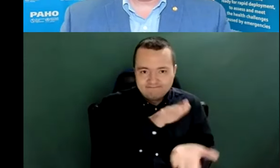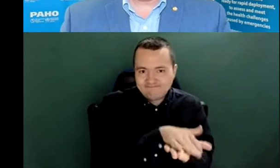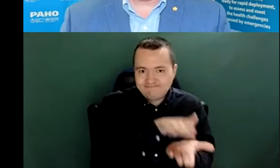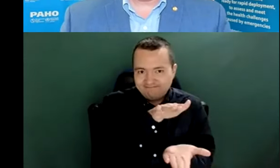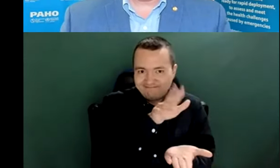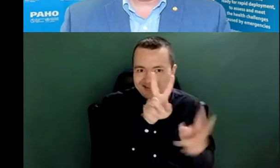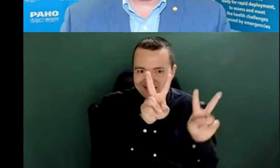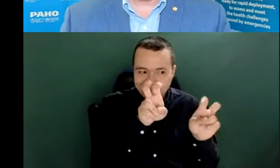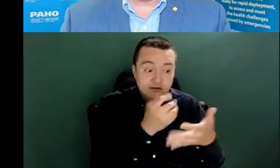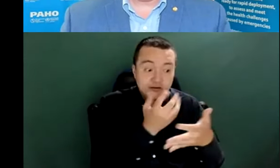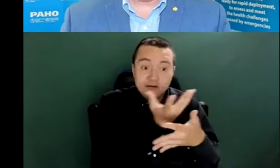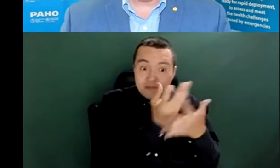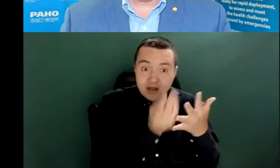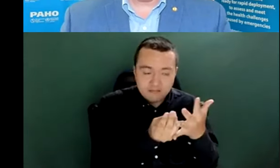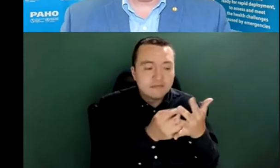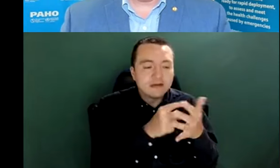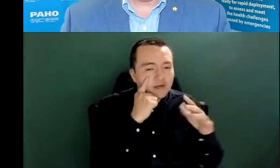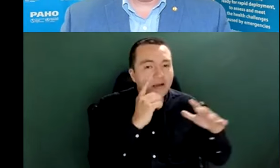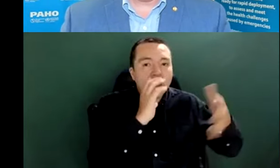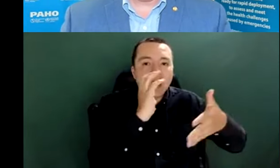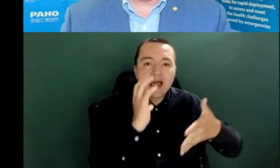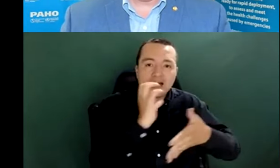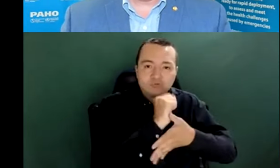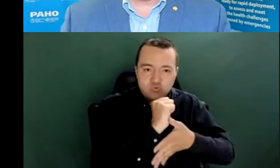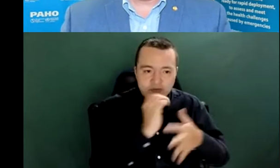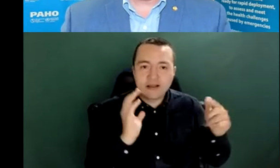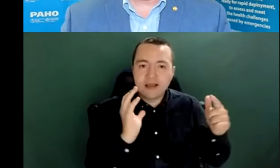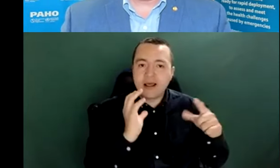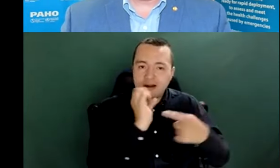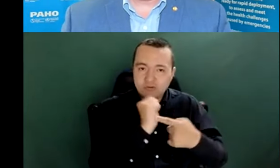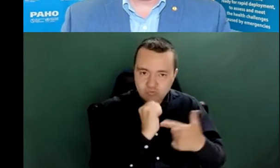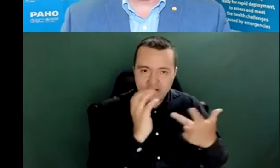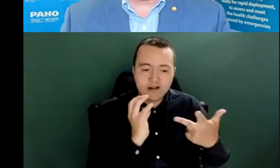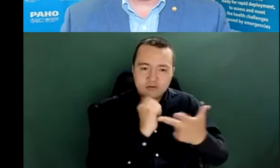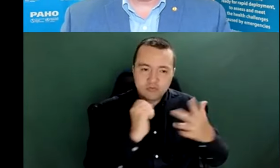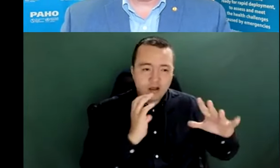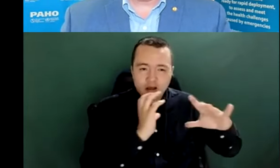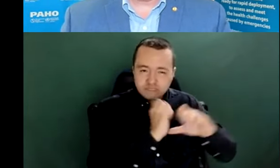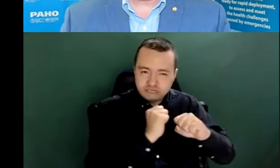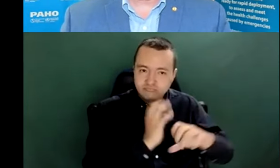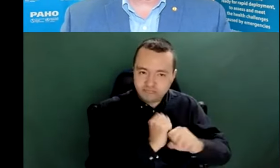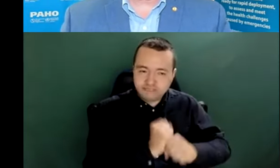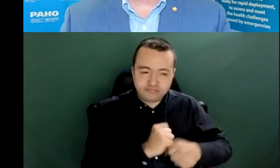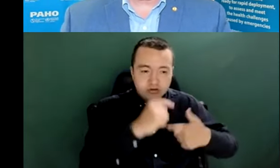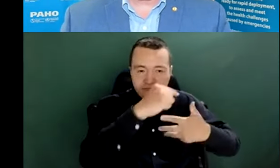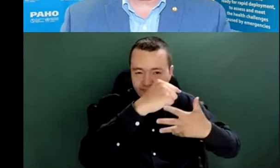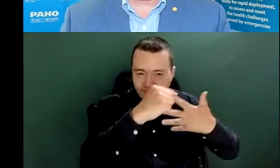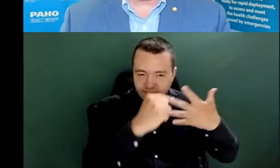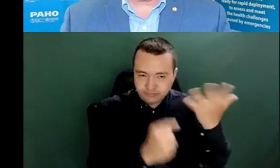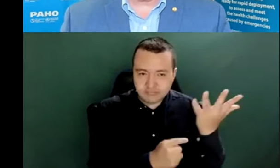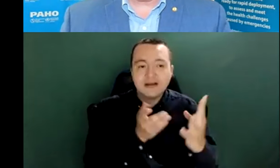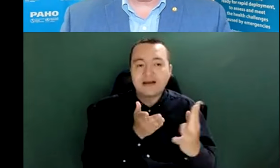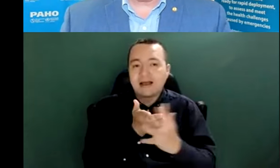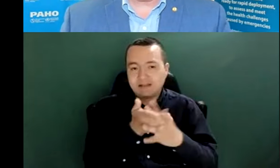más accesibles. También mejora al sitio web. Todo esto está disponible en